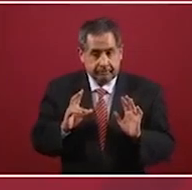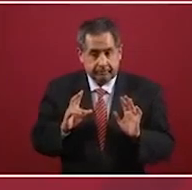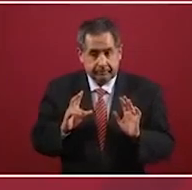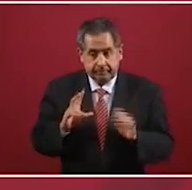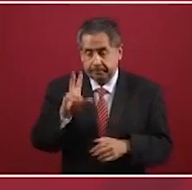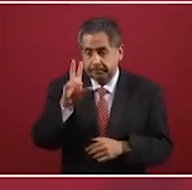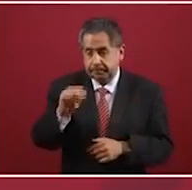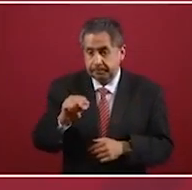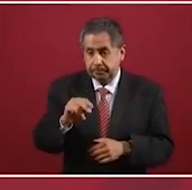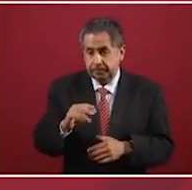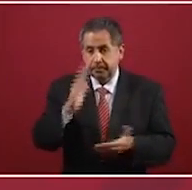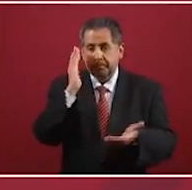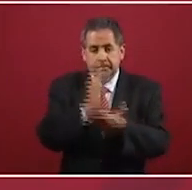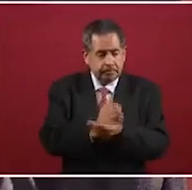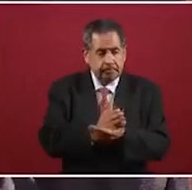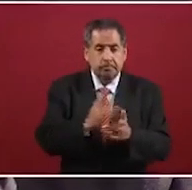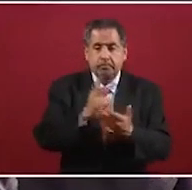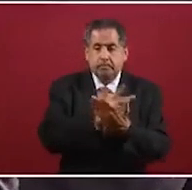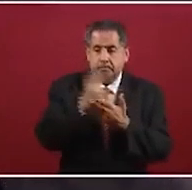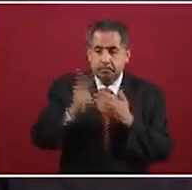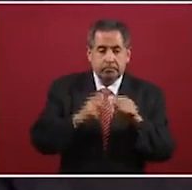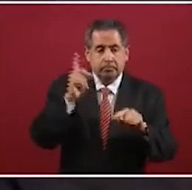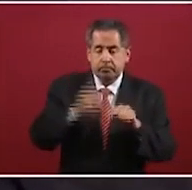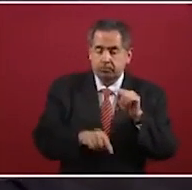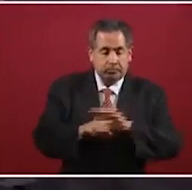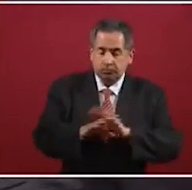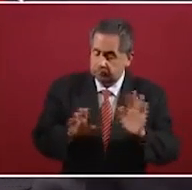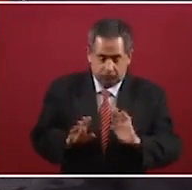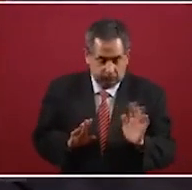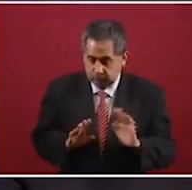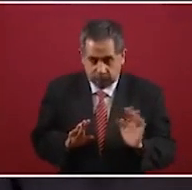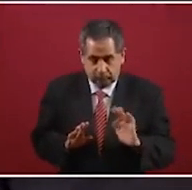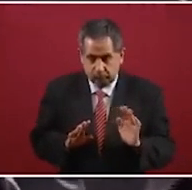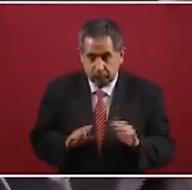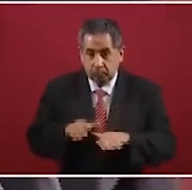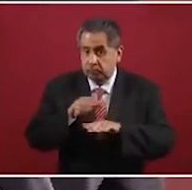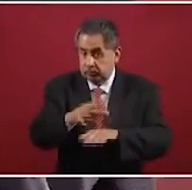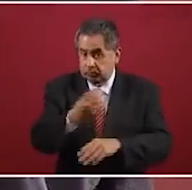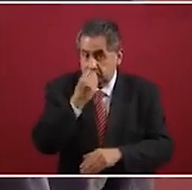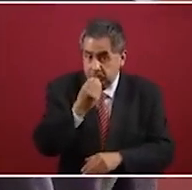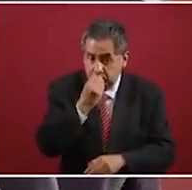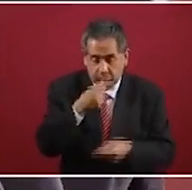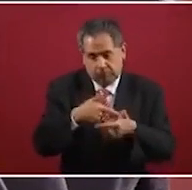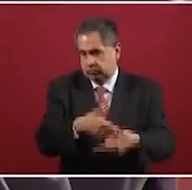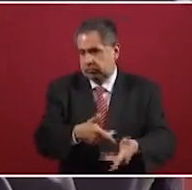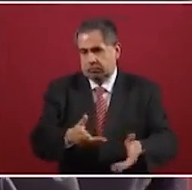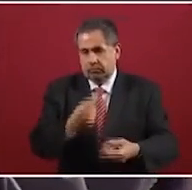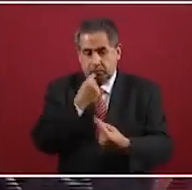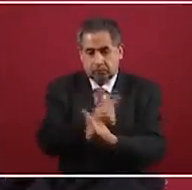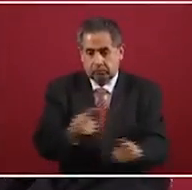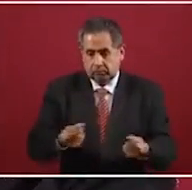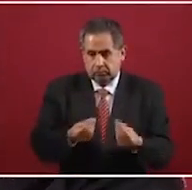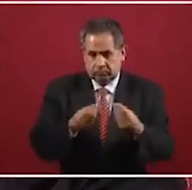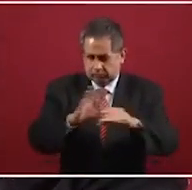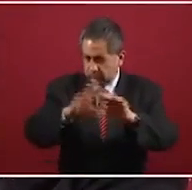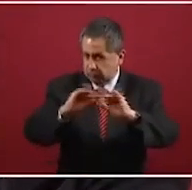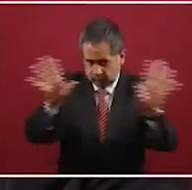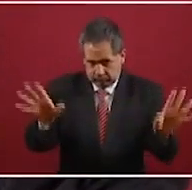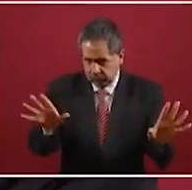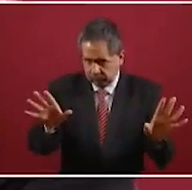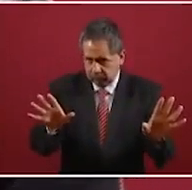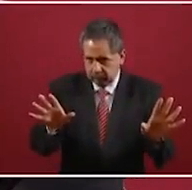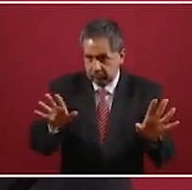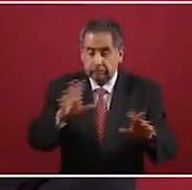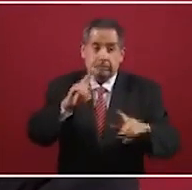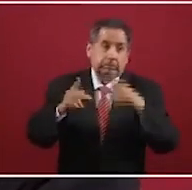que la justicia tiene que ser expedita. Hay quienes solicitan la suspensión, la protección de la justicia y tardan en ser atendidos, pero aquí fue vía rápida,